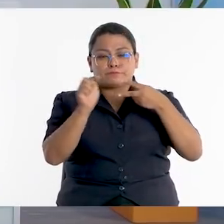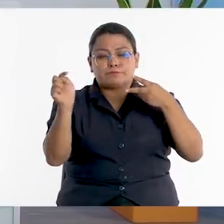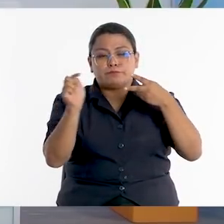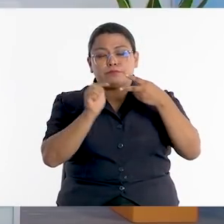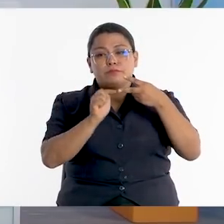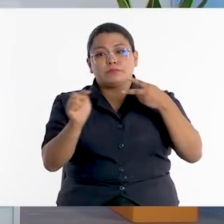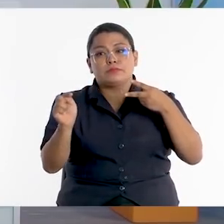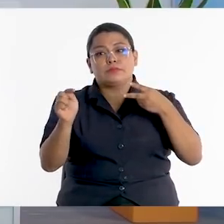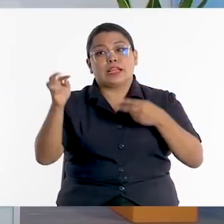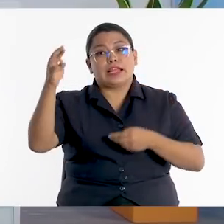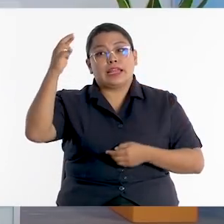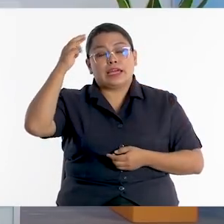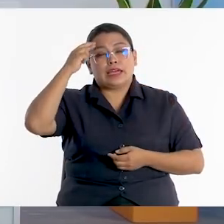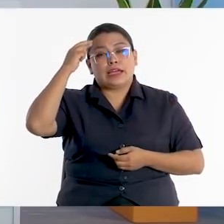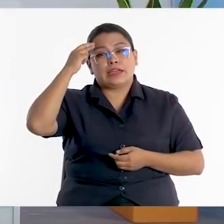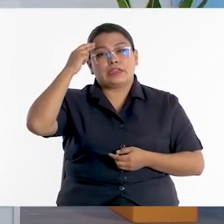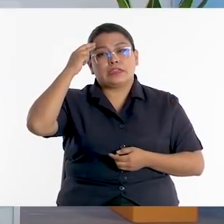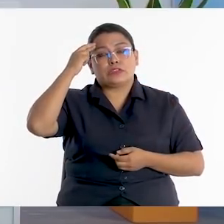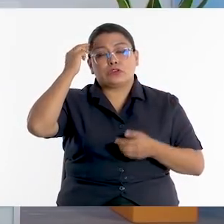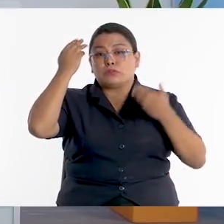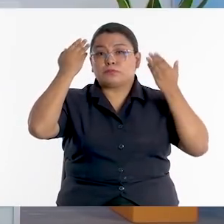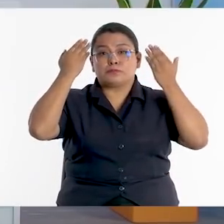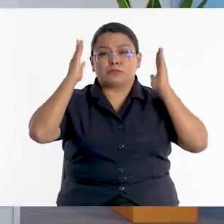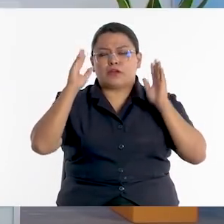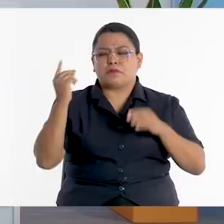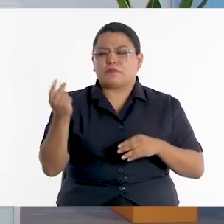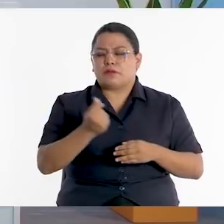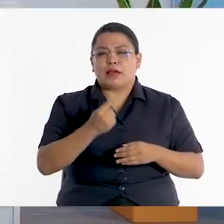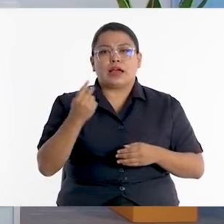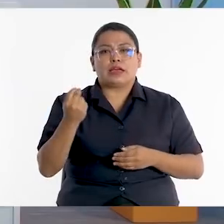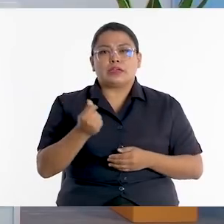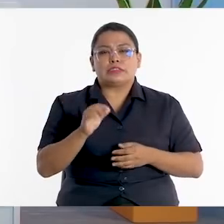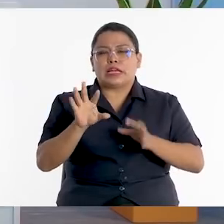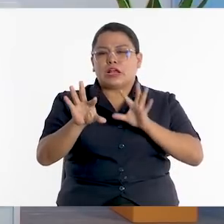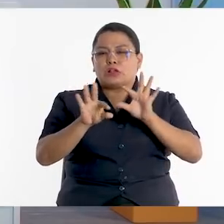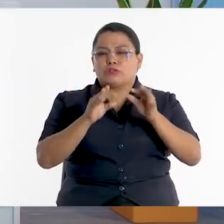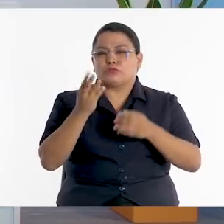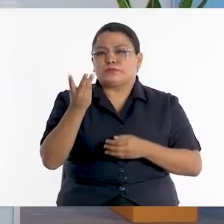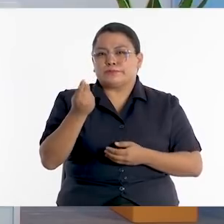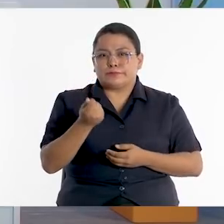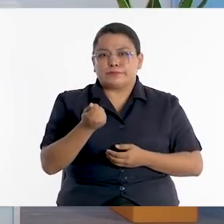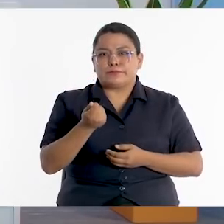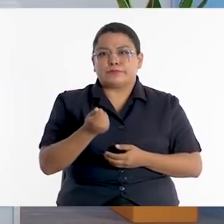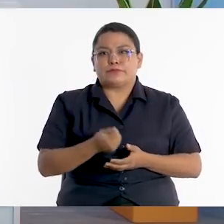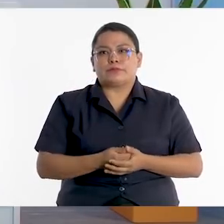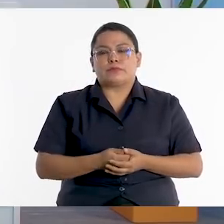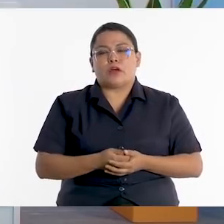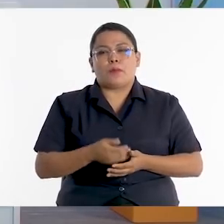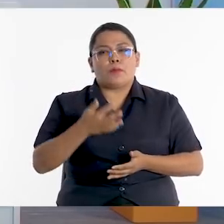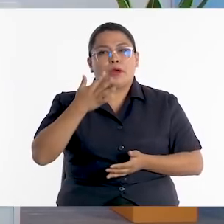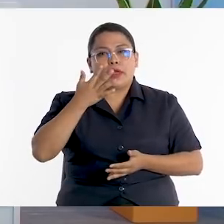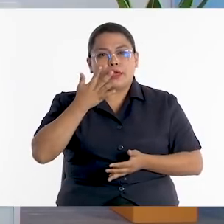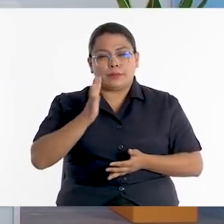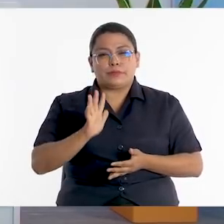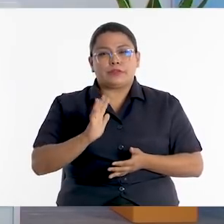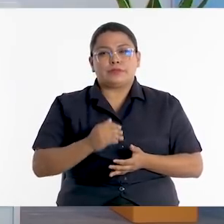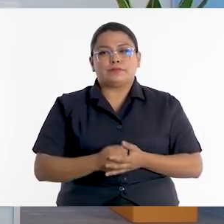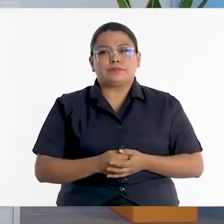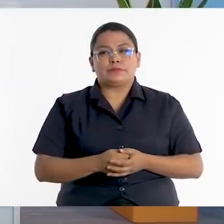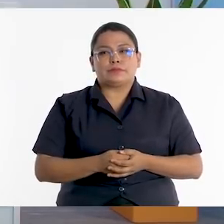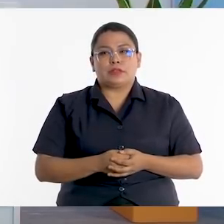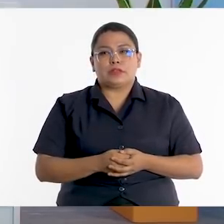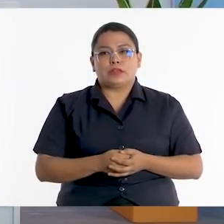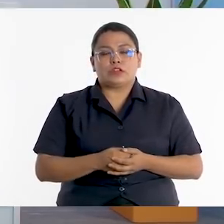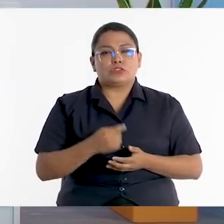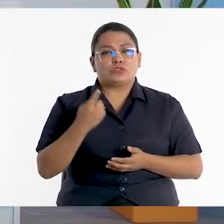posición de la razón a la cantidad desconocida nos facilitará algunos cálculos. Pues en este caso, por ejemplo,